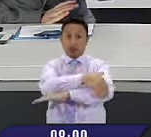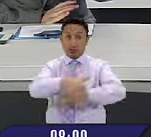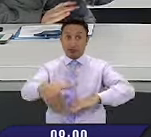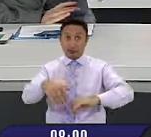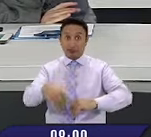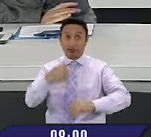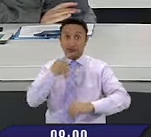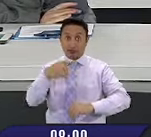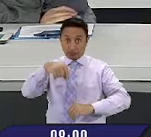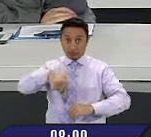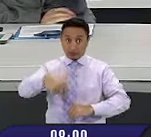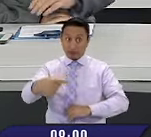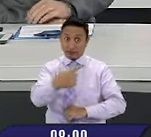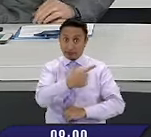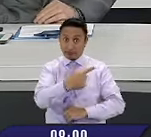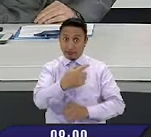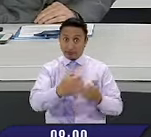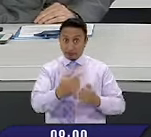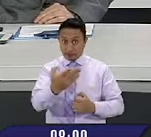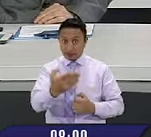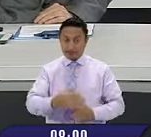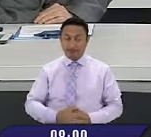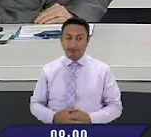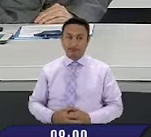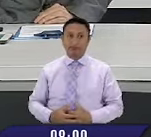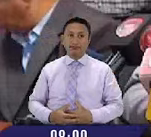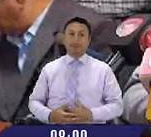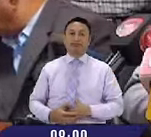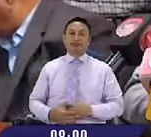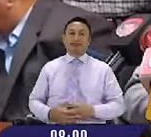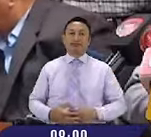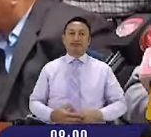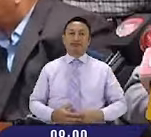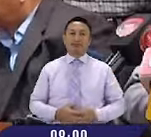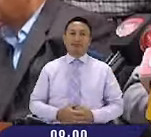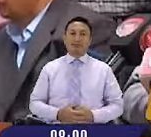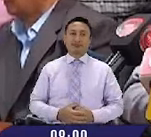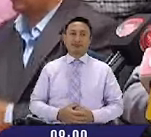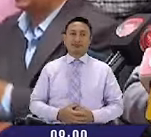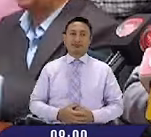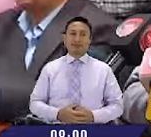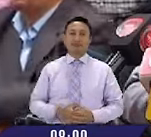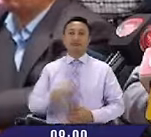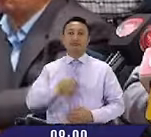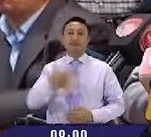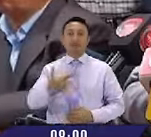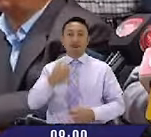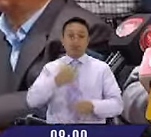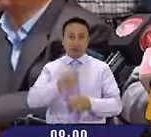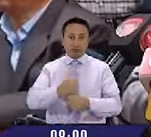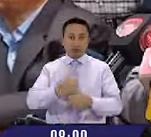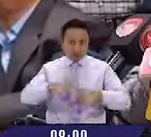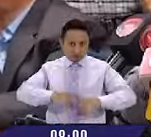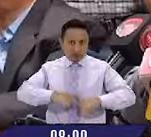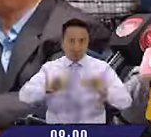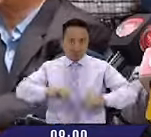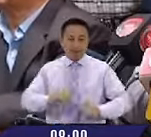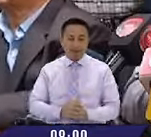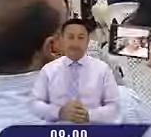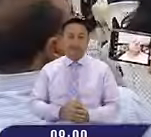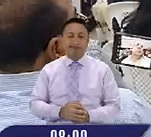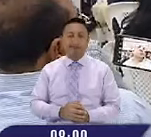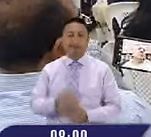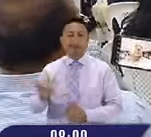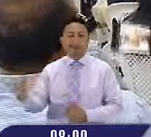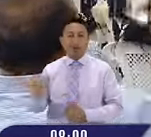hemos dicho, ahí está la respuesta. Veamos. Con la misma tónica, estamos trabajando, vamos a trabajar. Se reunieron a la